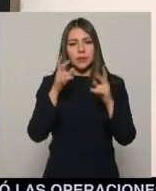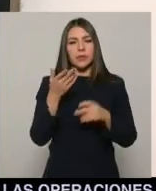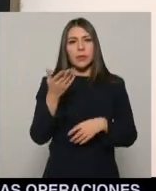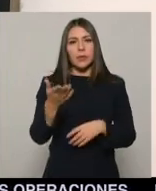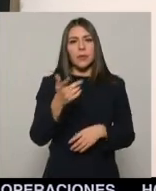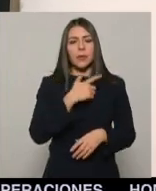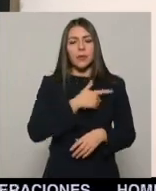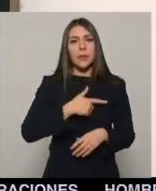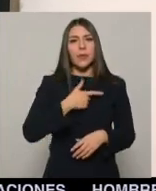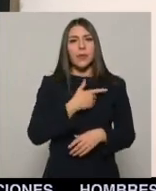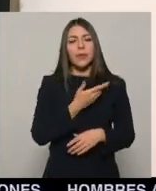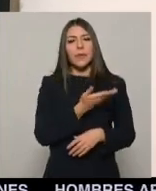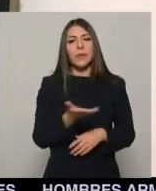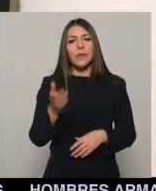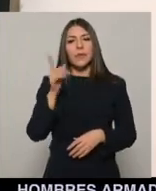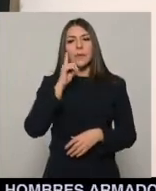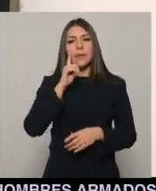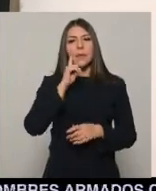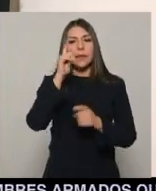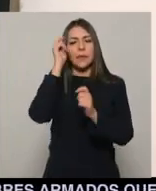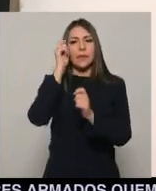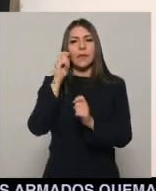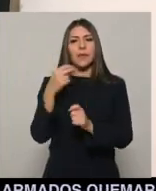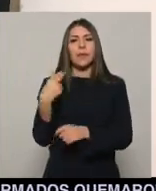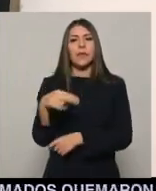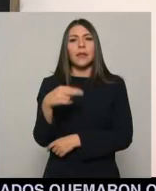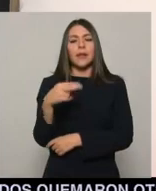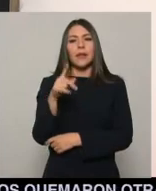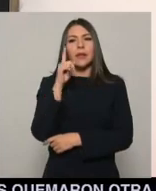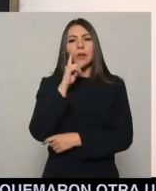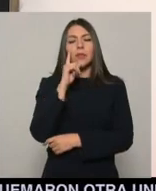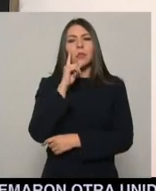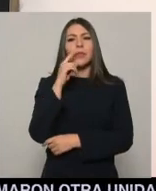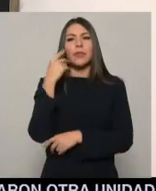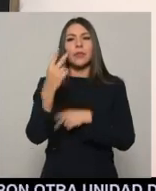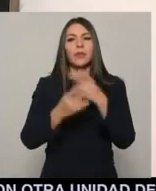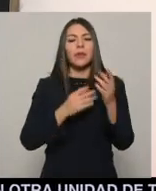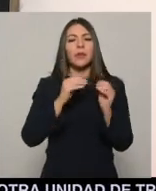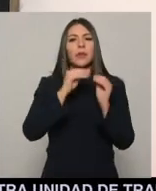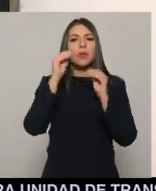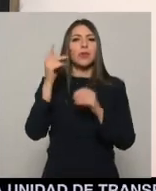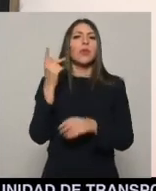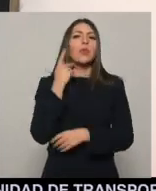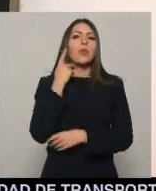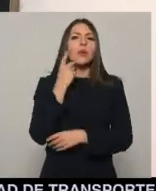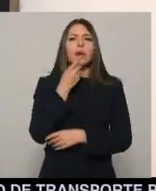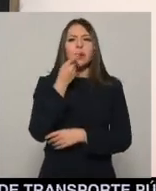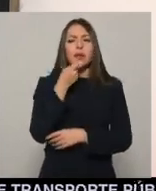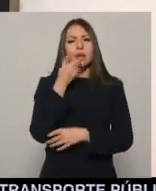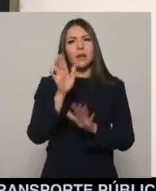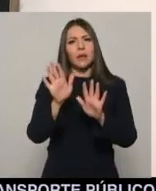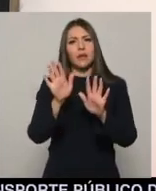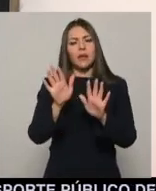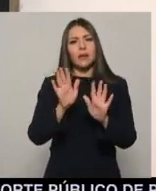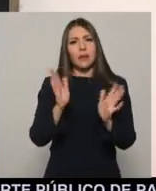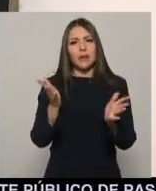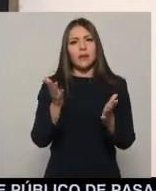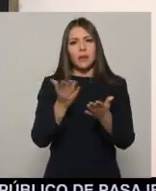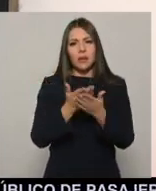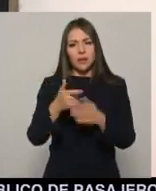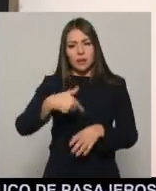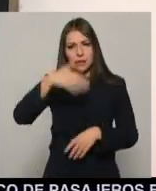gusto presentar a las restauradoras con glitter que saltaron a la esfera política justamente para decir, hey, vamos a ver,